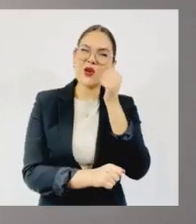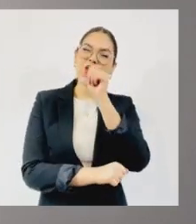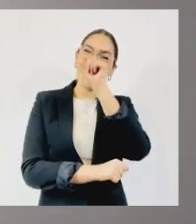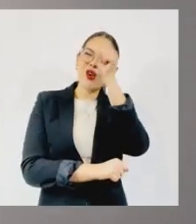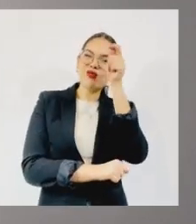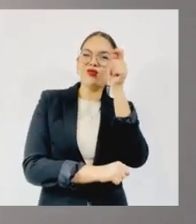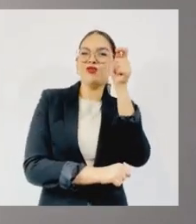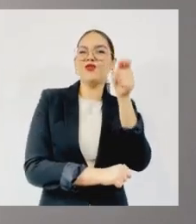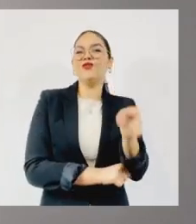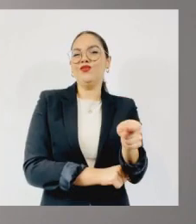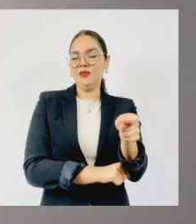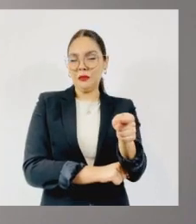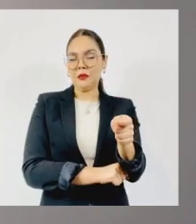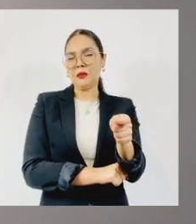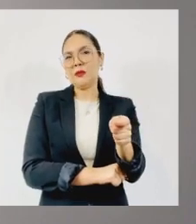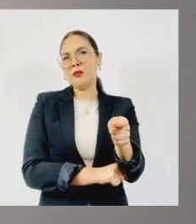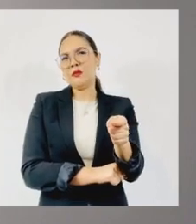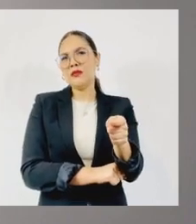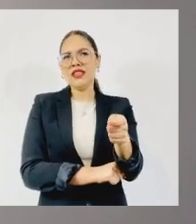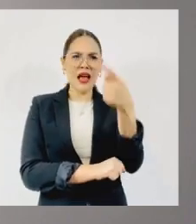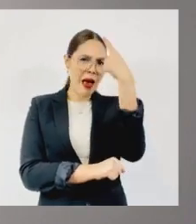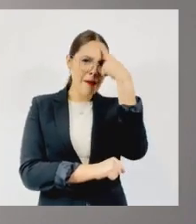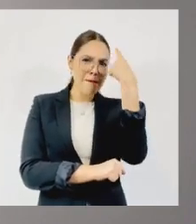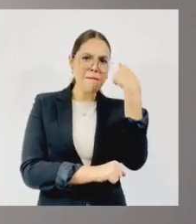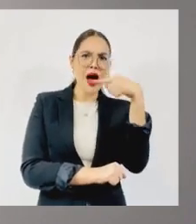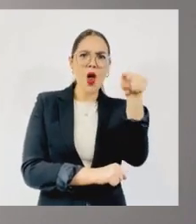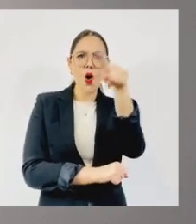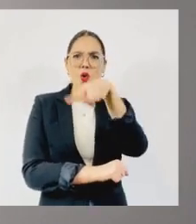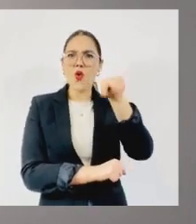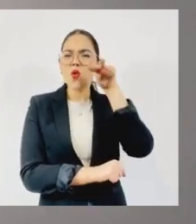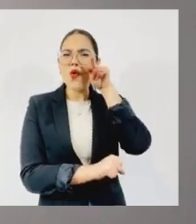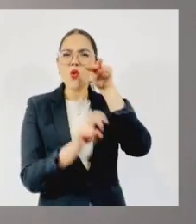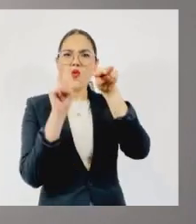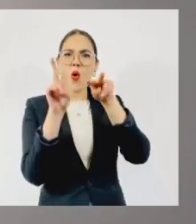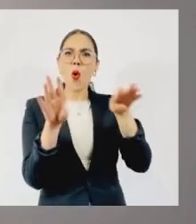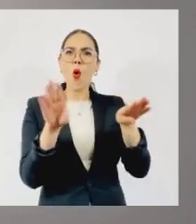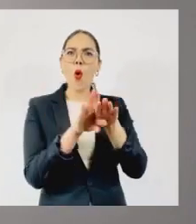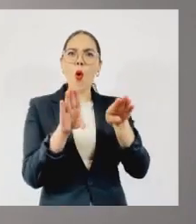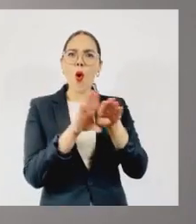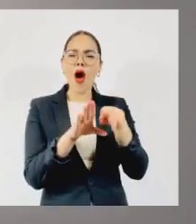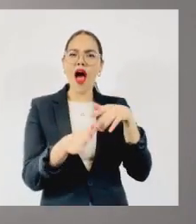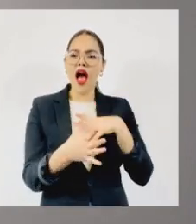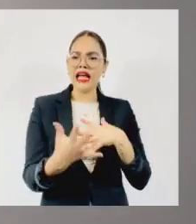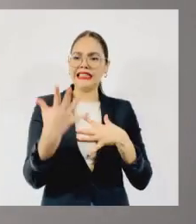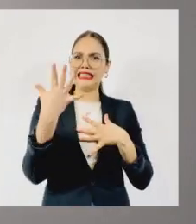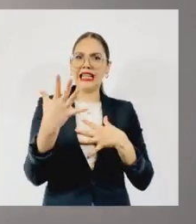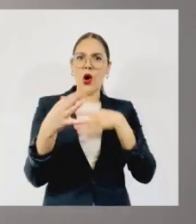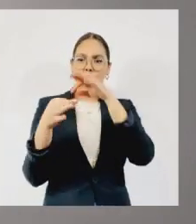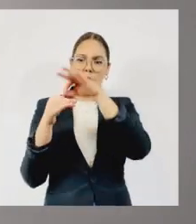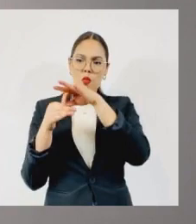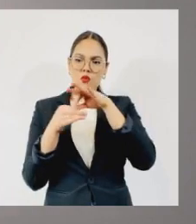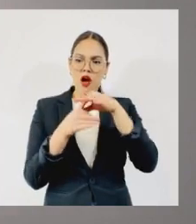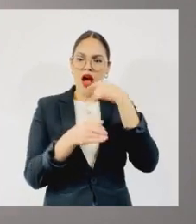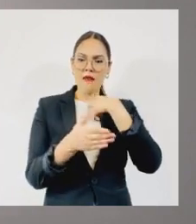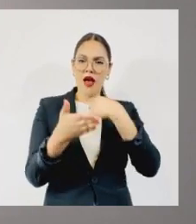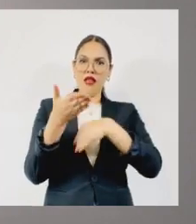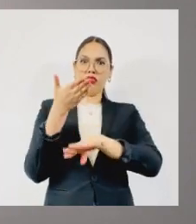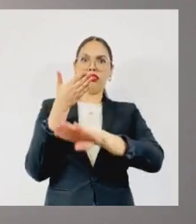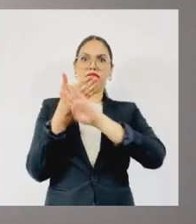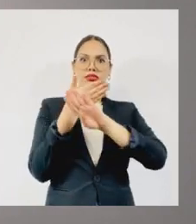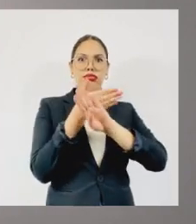hubiera gustado que ustedes vieran cómo yo traía 5 votos en contra, incluyendo el